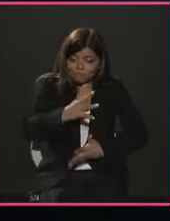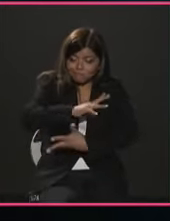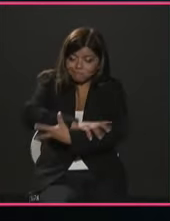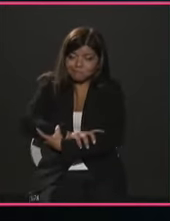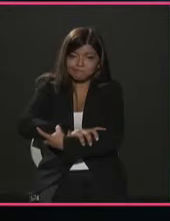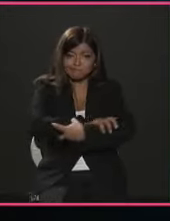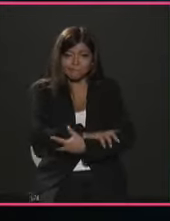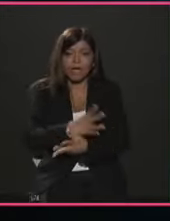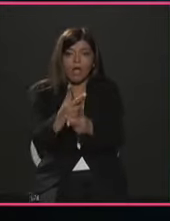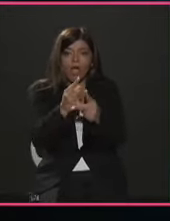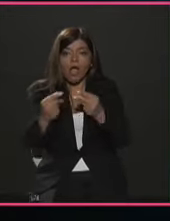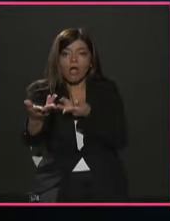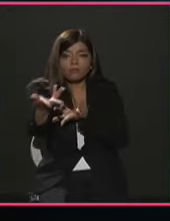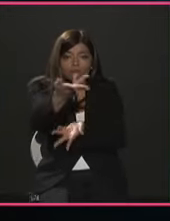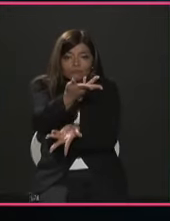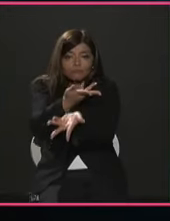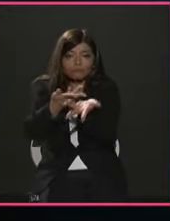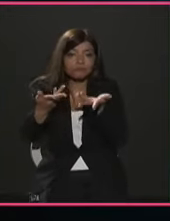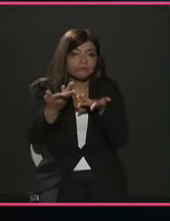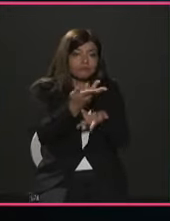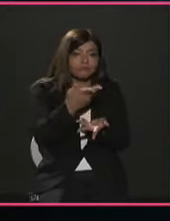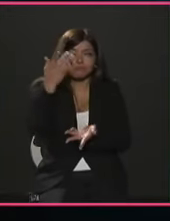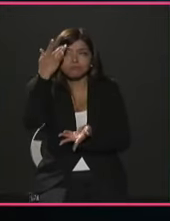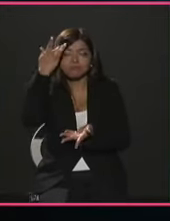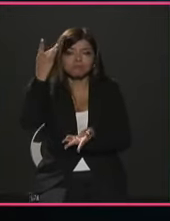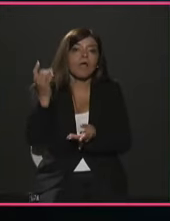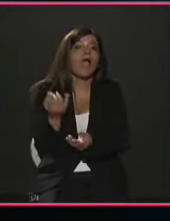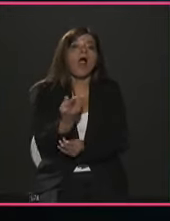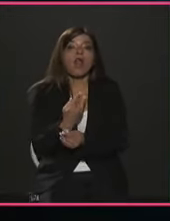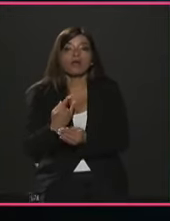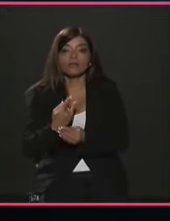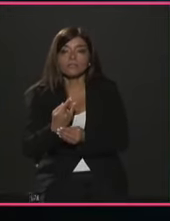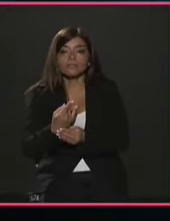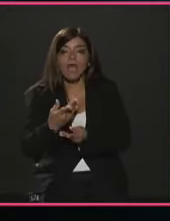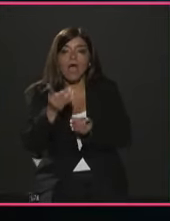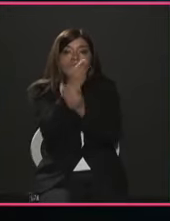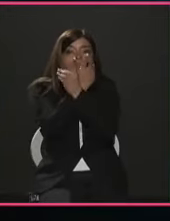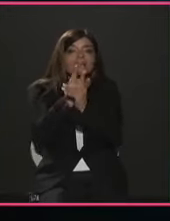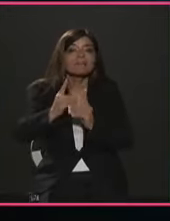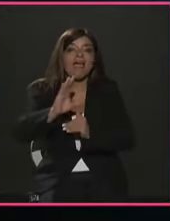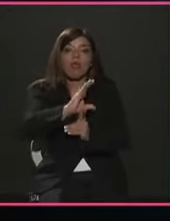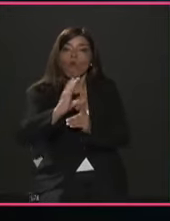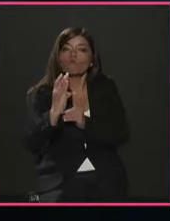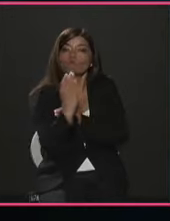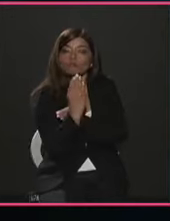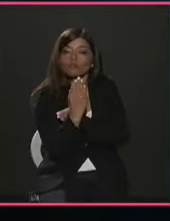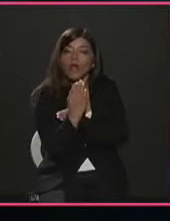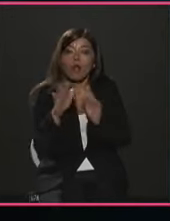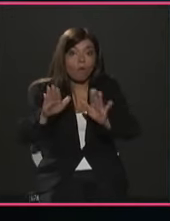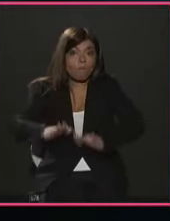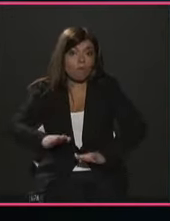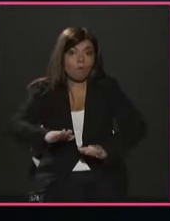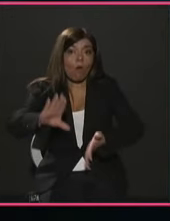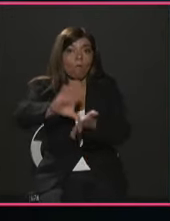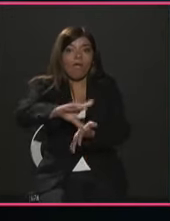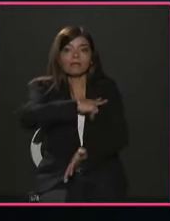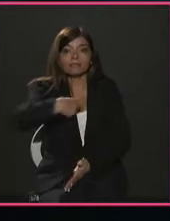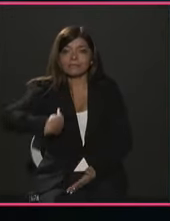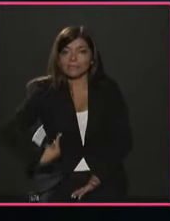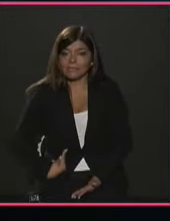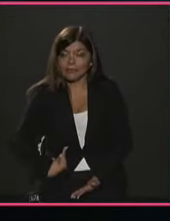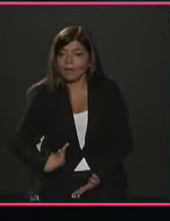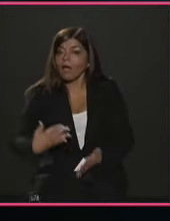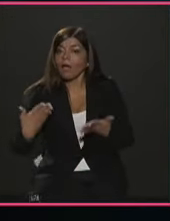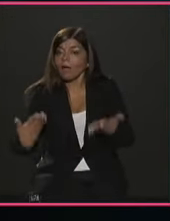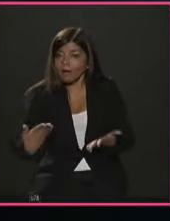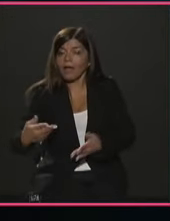tener mayor intercambio entre nuestras universidades en también tener un mayor diálogo cultural lo mismo con china solo el